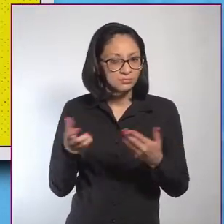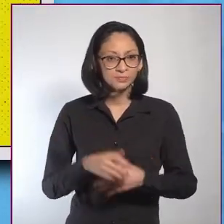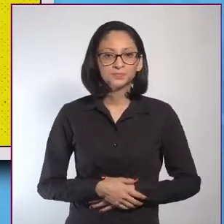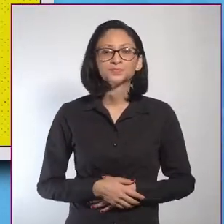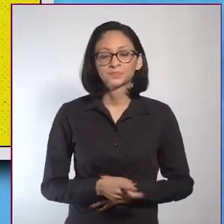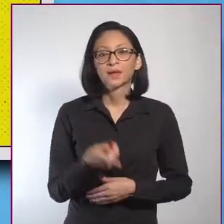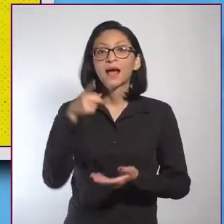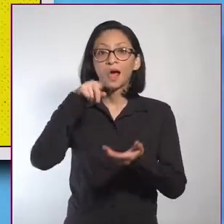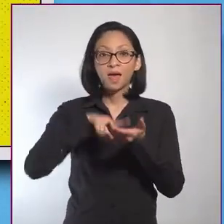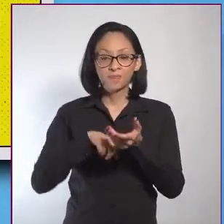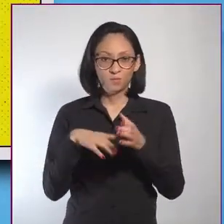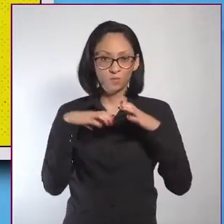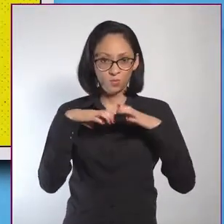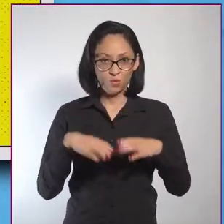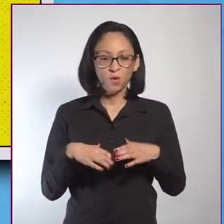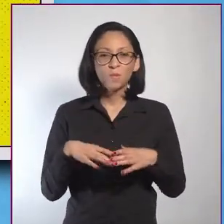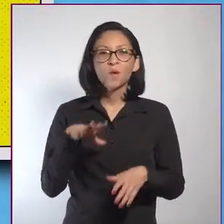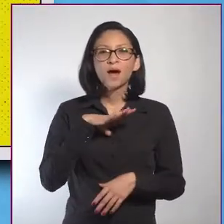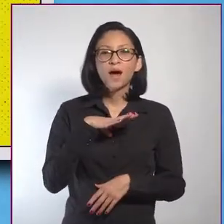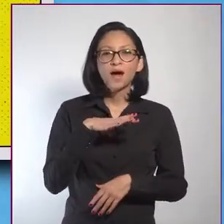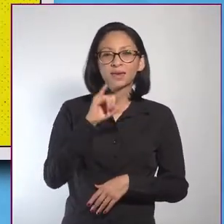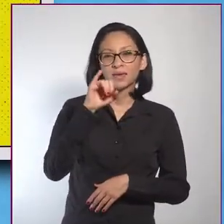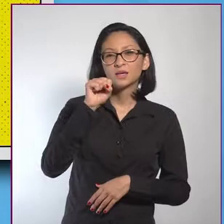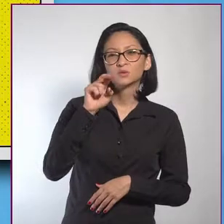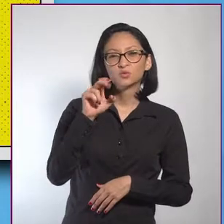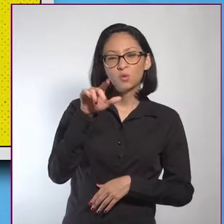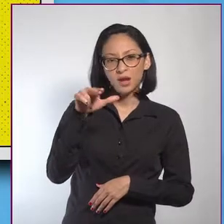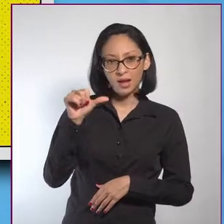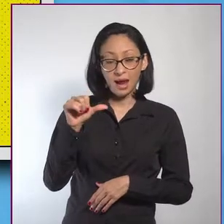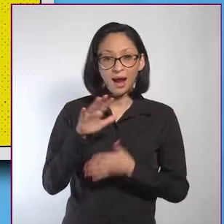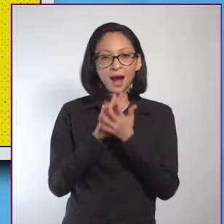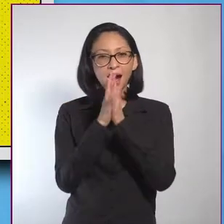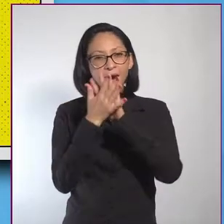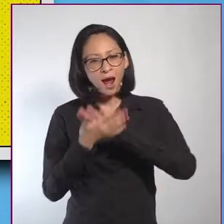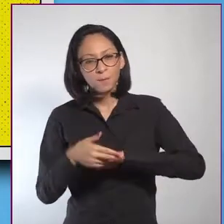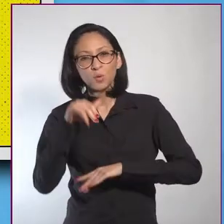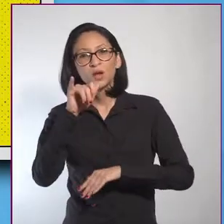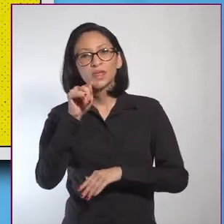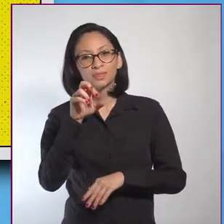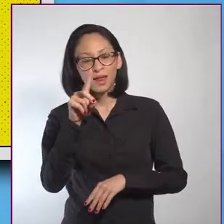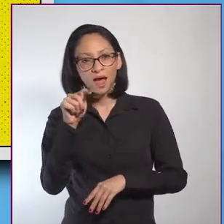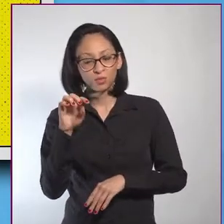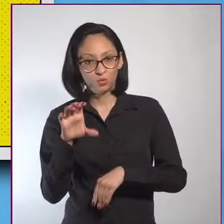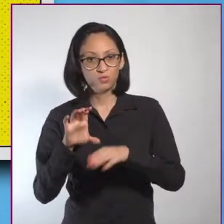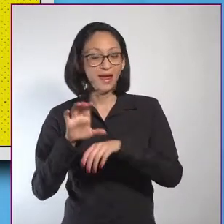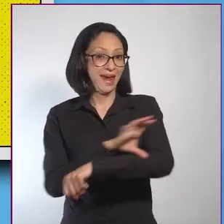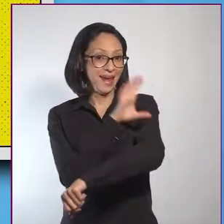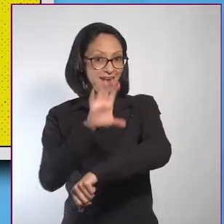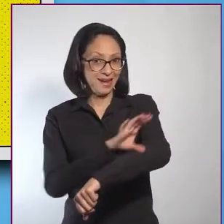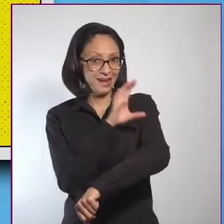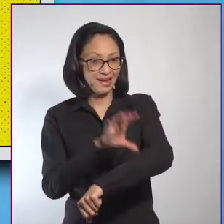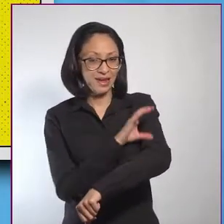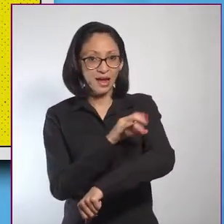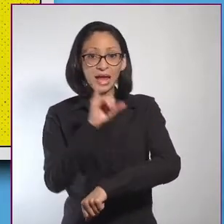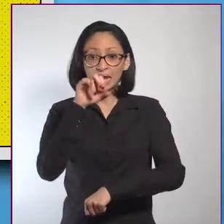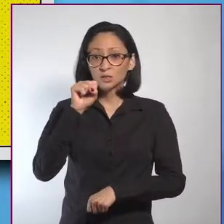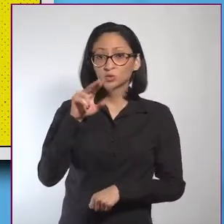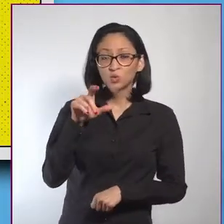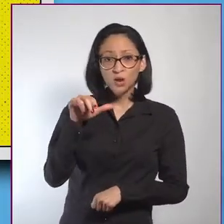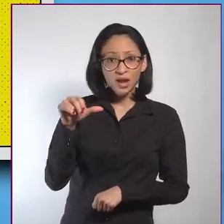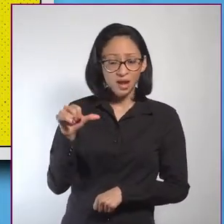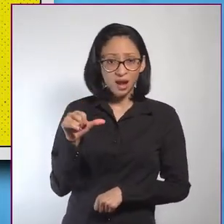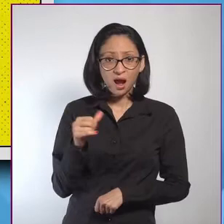El organismo produce insulina, que transforma los hidratos de carbono consumidos en energía. Sin la insulina, el